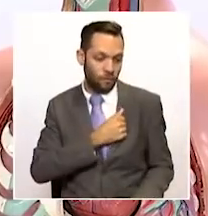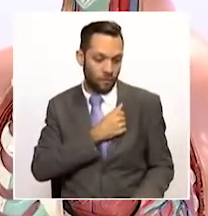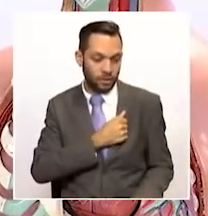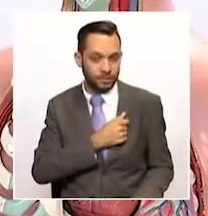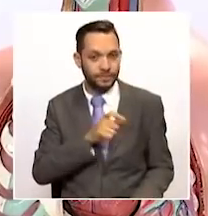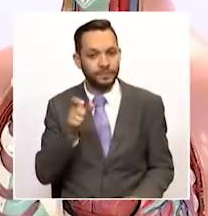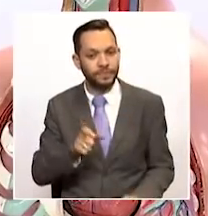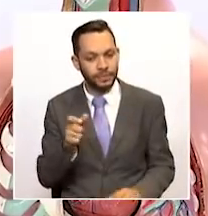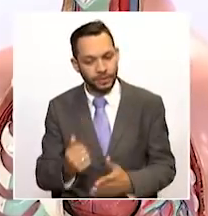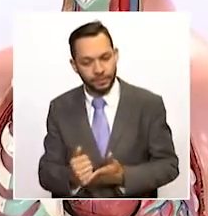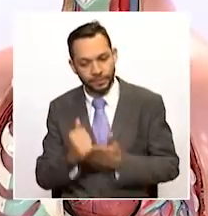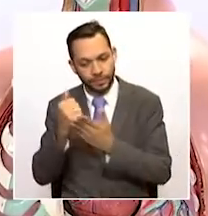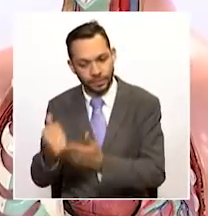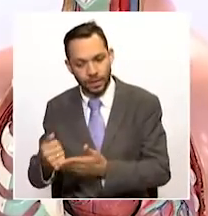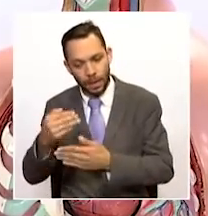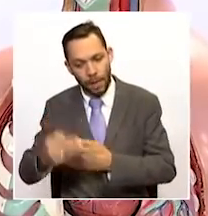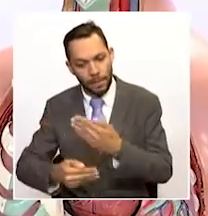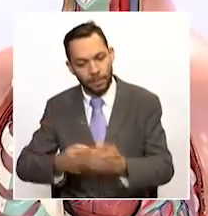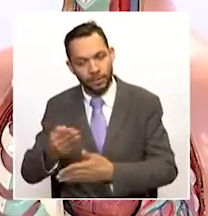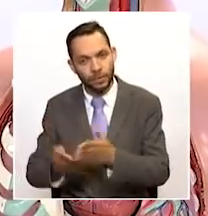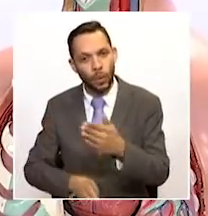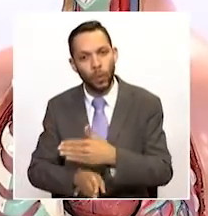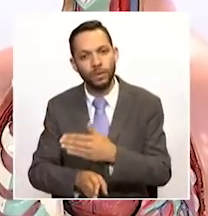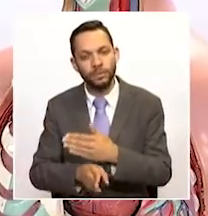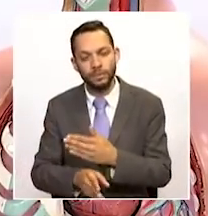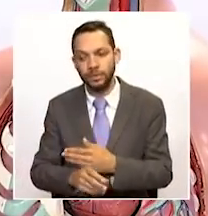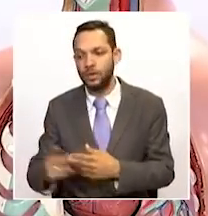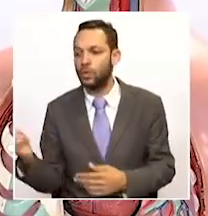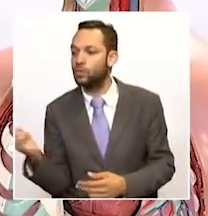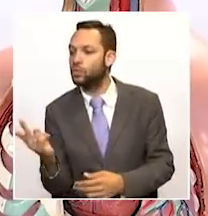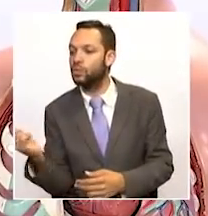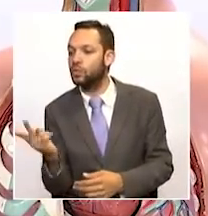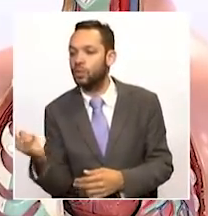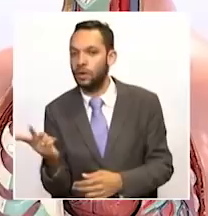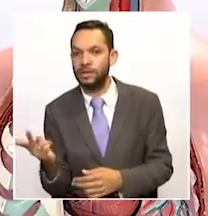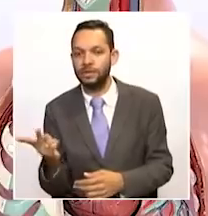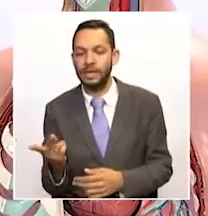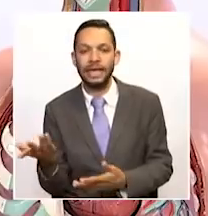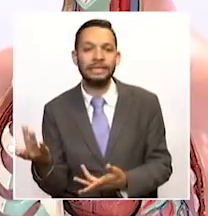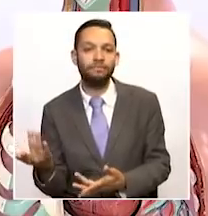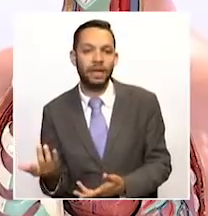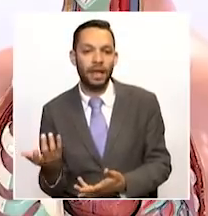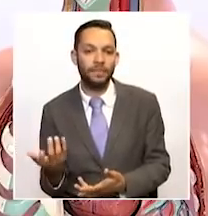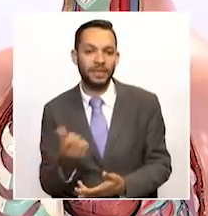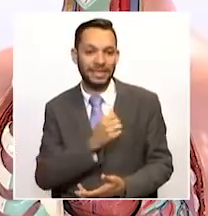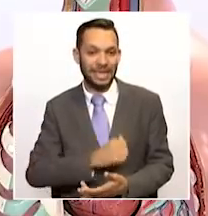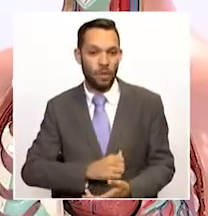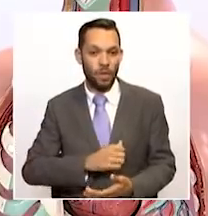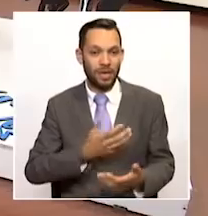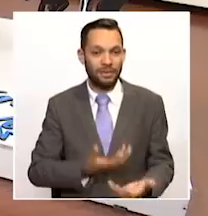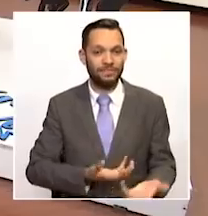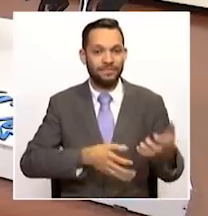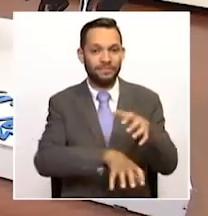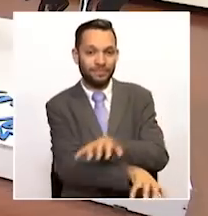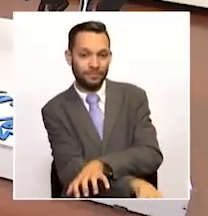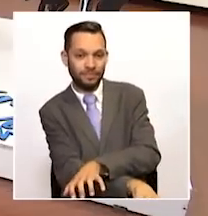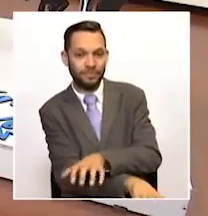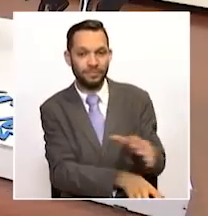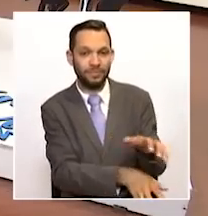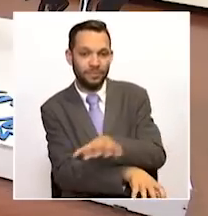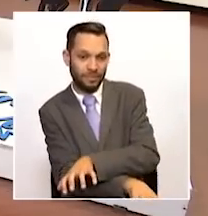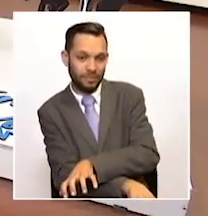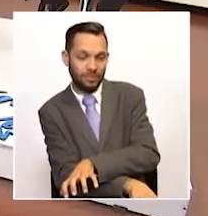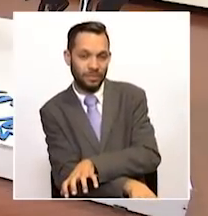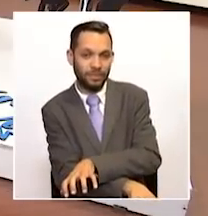enfermedad coja avance porque mire ya las dos están pendientes de un trasplante de corazón anatilde estás pendiente de un